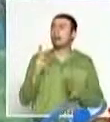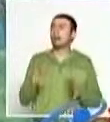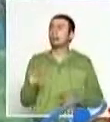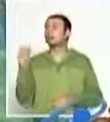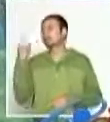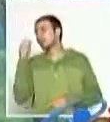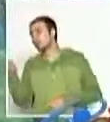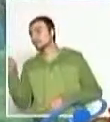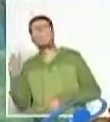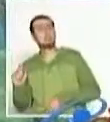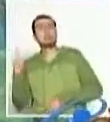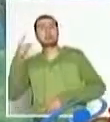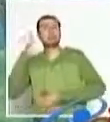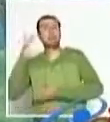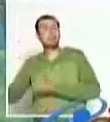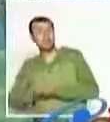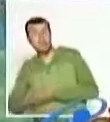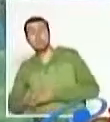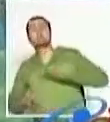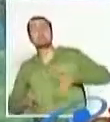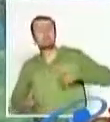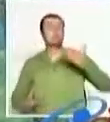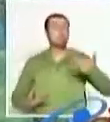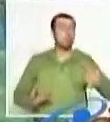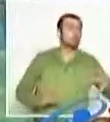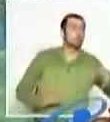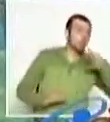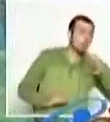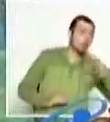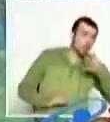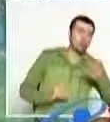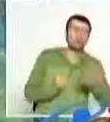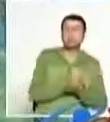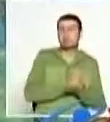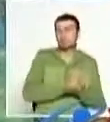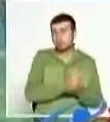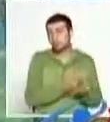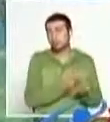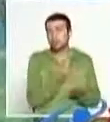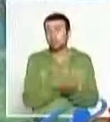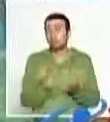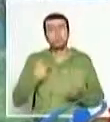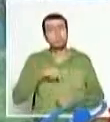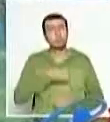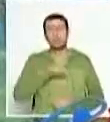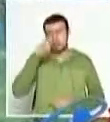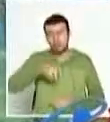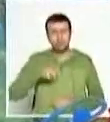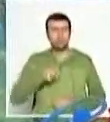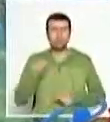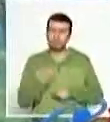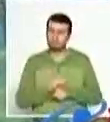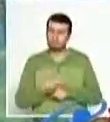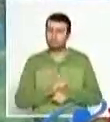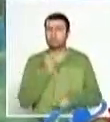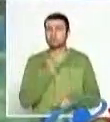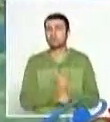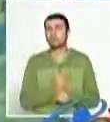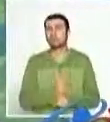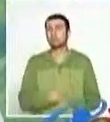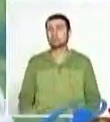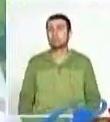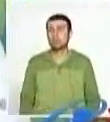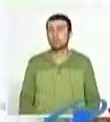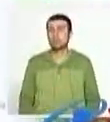carro o el que me está lavando la casa y me está cuidando la casa. Entonces son cosas que tenemos que poner en práctica. No, y hay algo fundamental en este